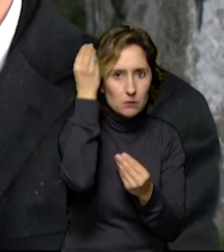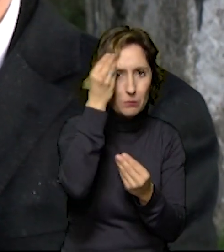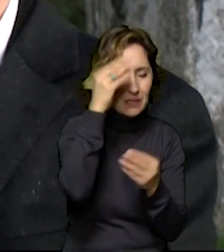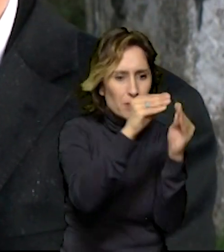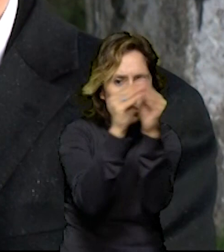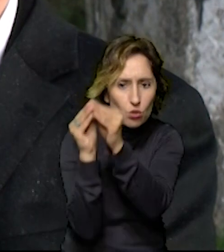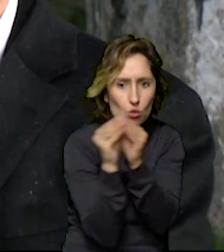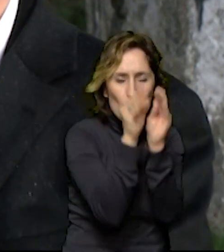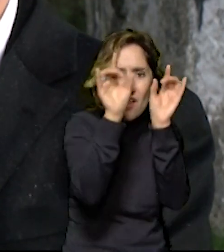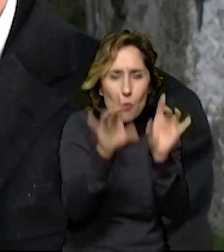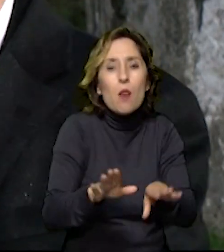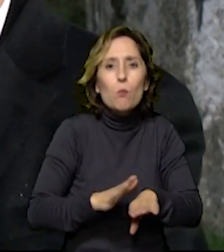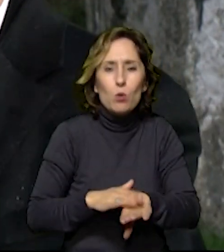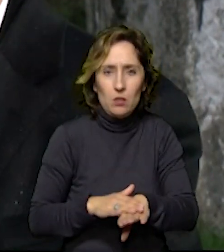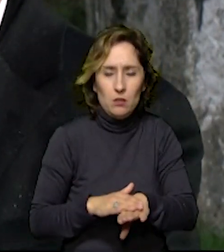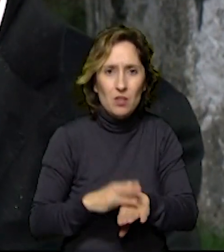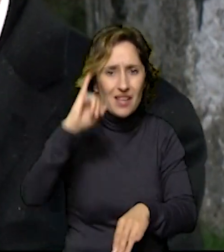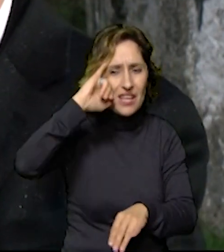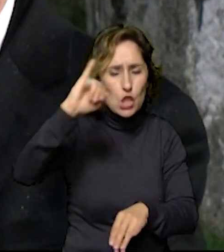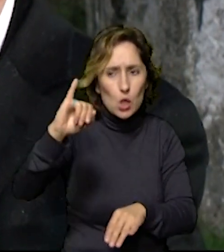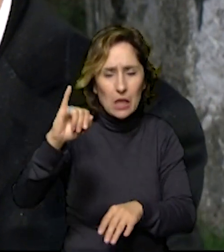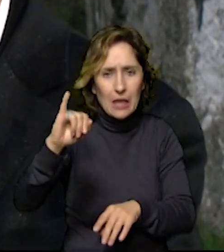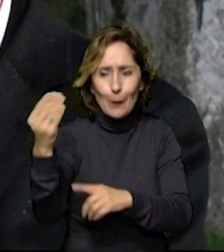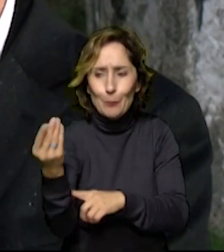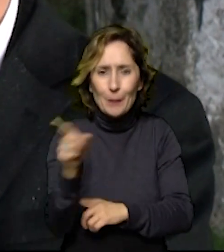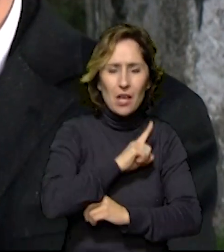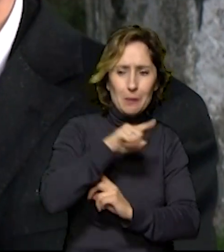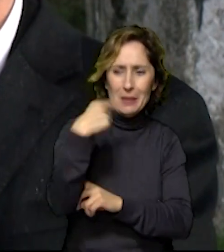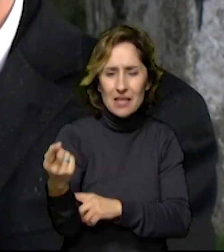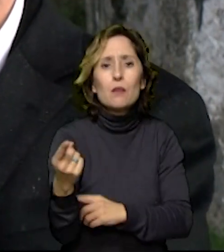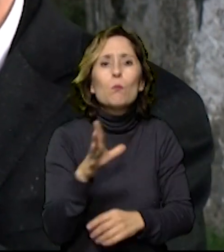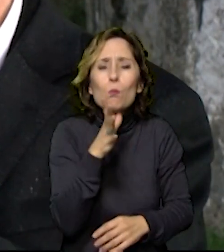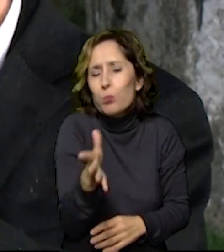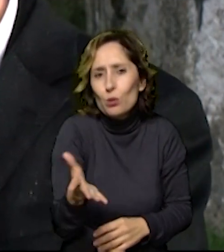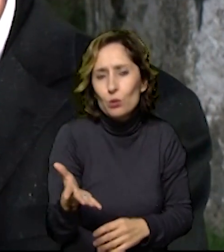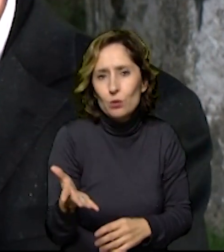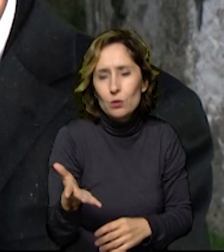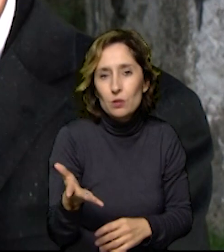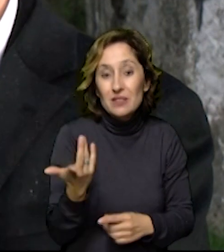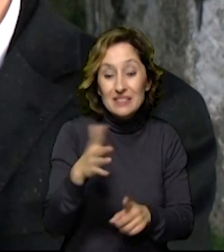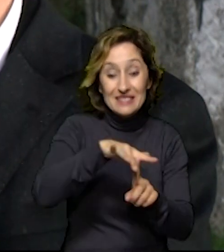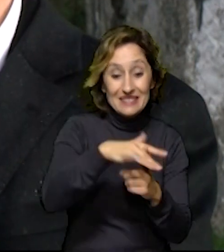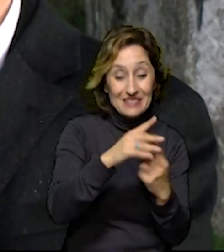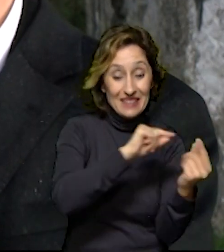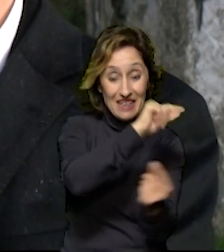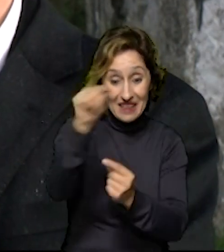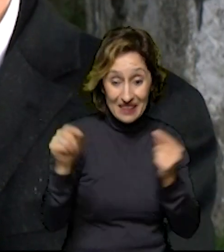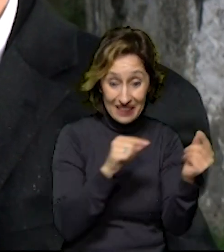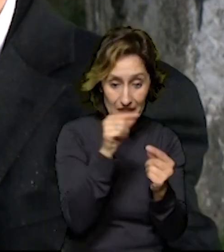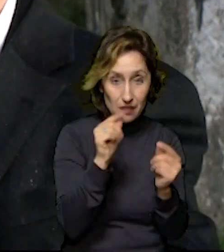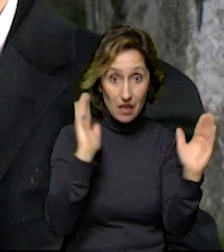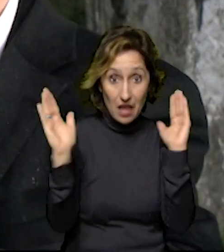¿O por qué una ideología es mejor que otra? ese contexto de debate en que estamos